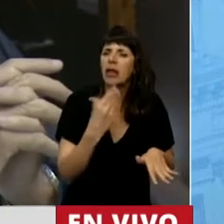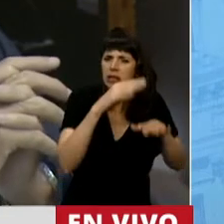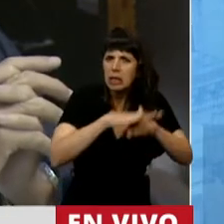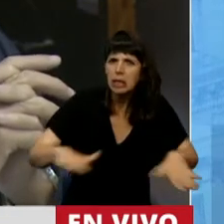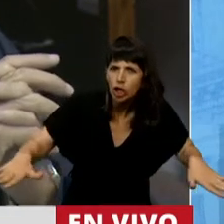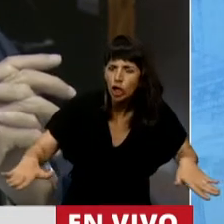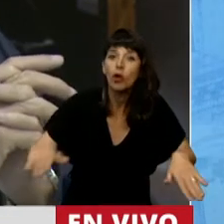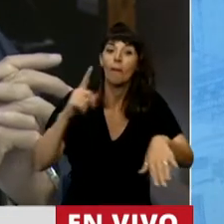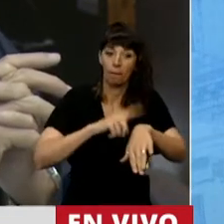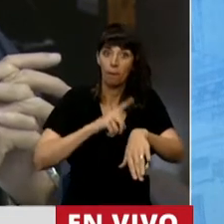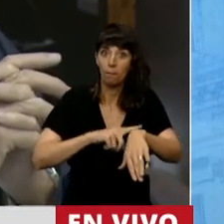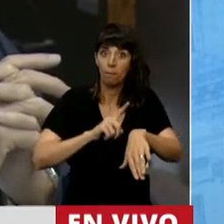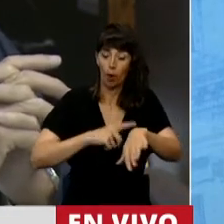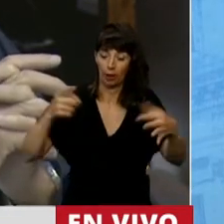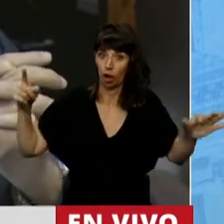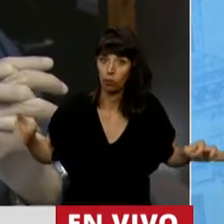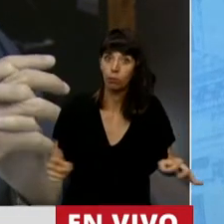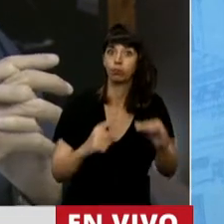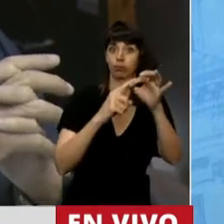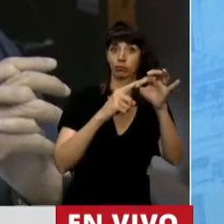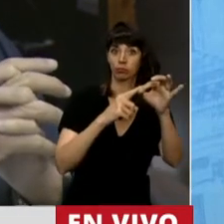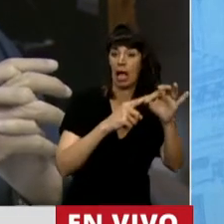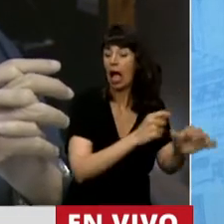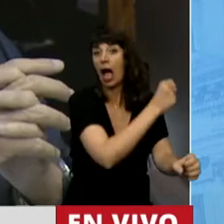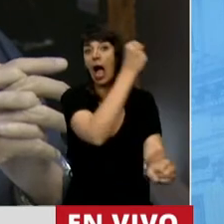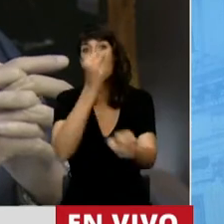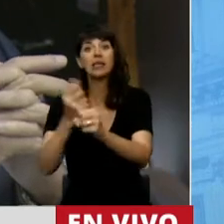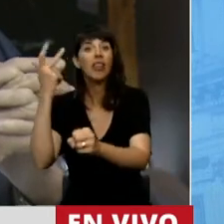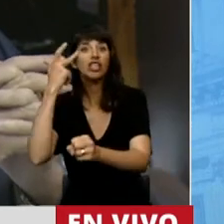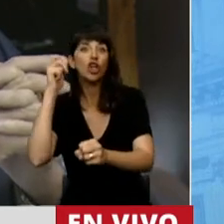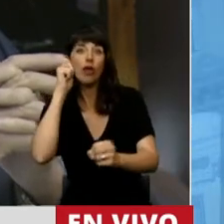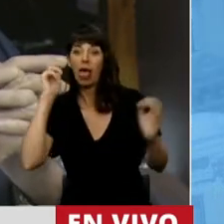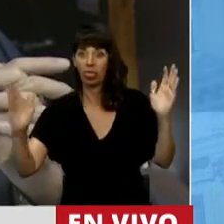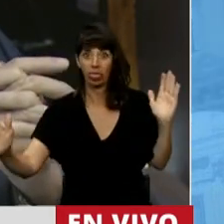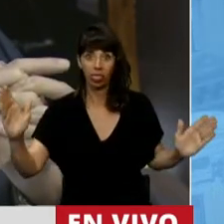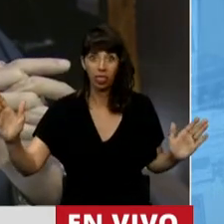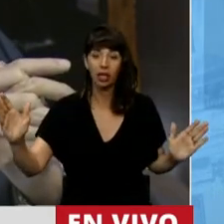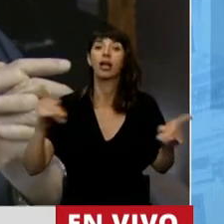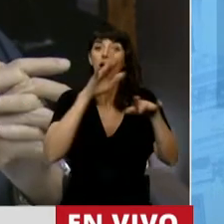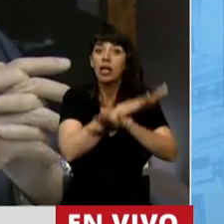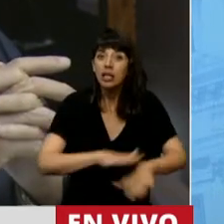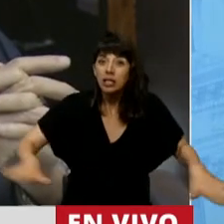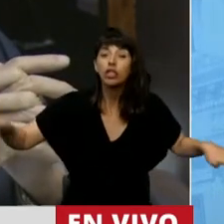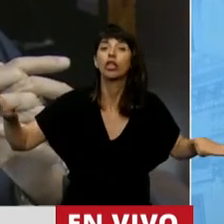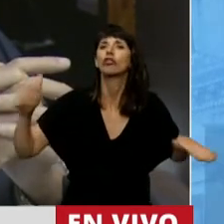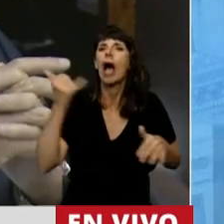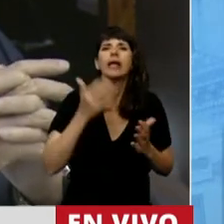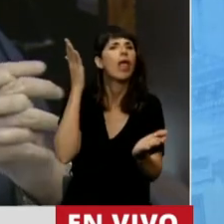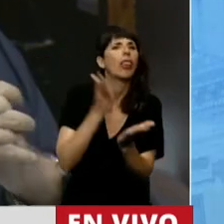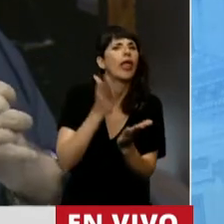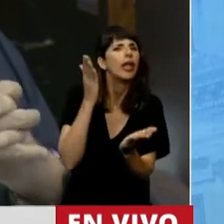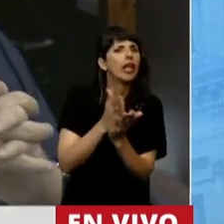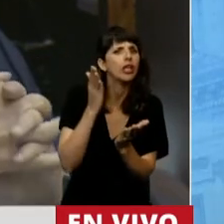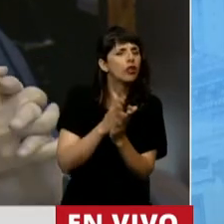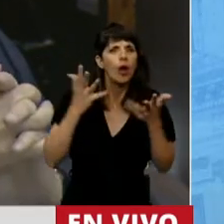el momento de su concepción y hasta los 18 años de edad, todo niño tiene el derecho intrínseco a